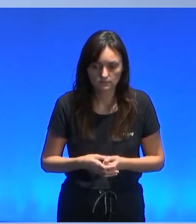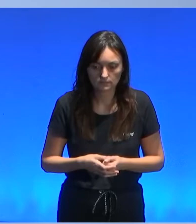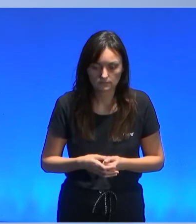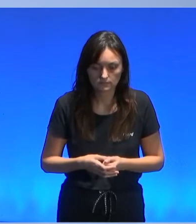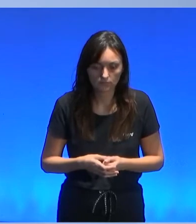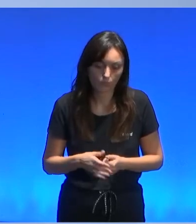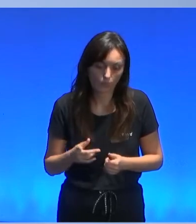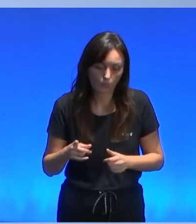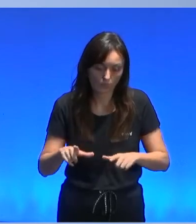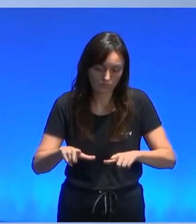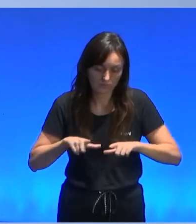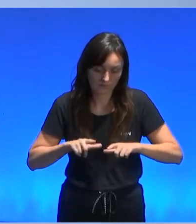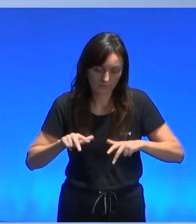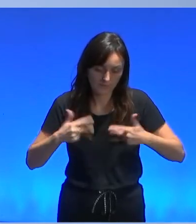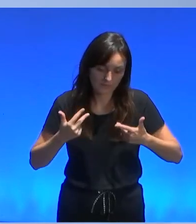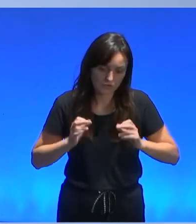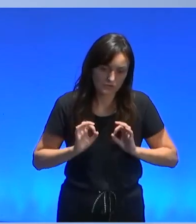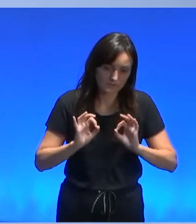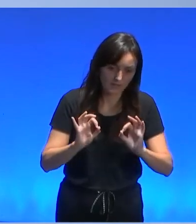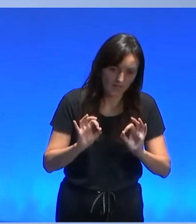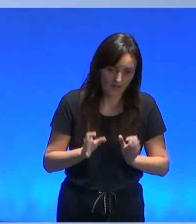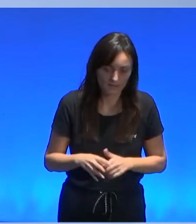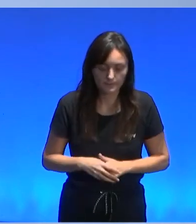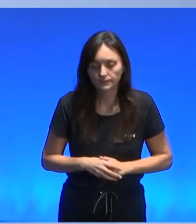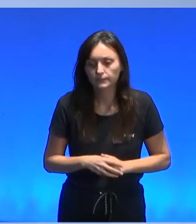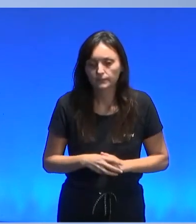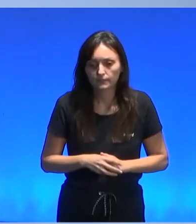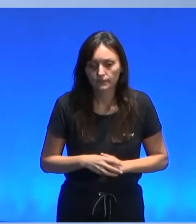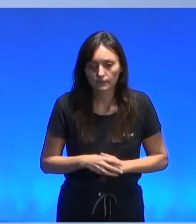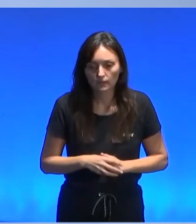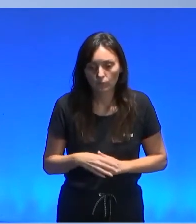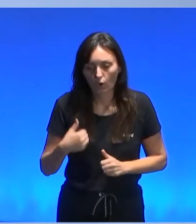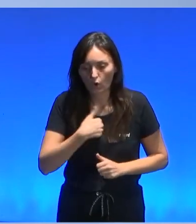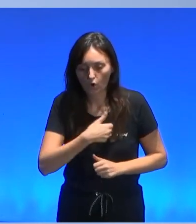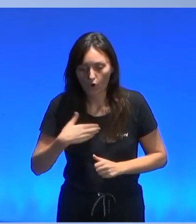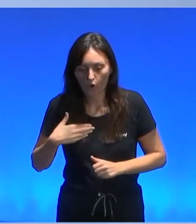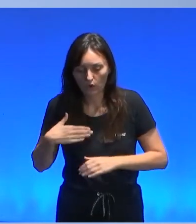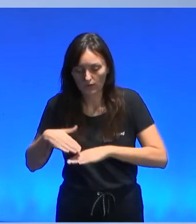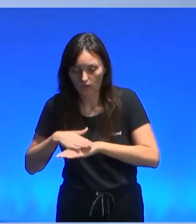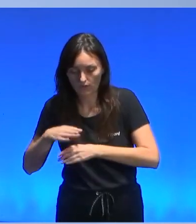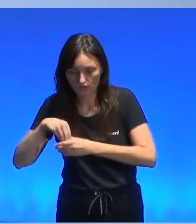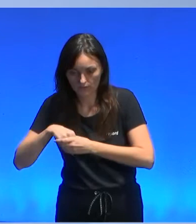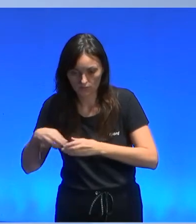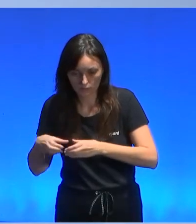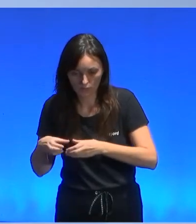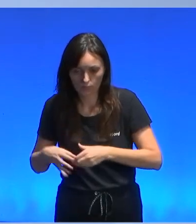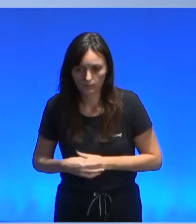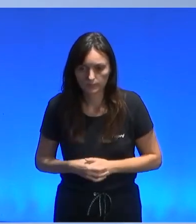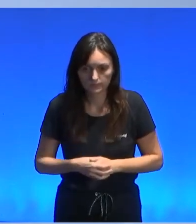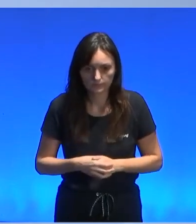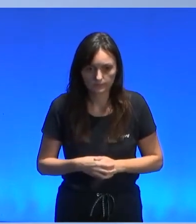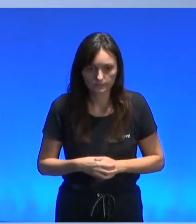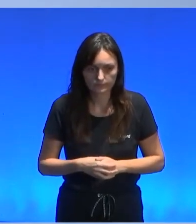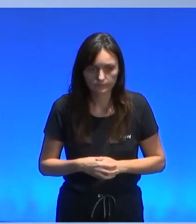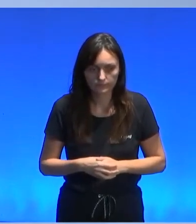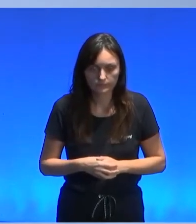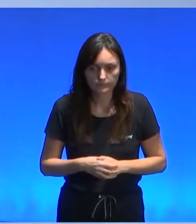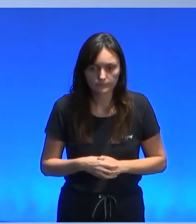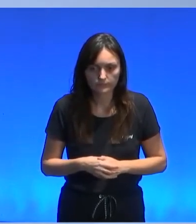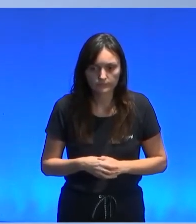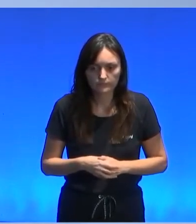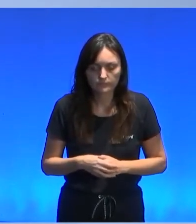un permiso especial siendo consejeros. Y una objeción que han hecho, por ejemplo,